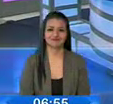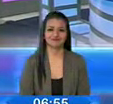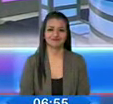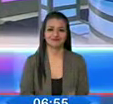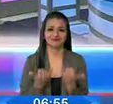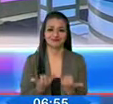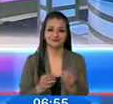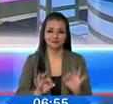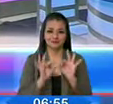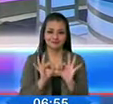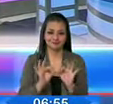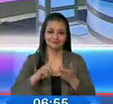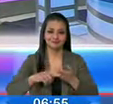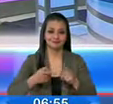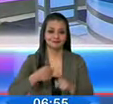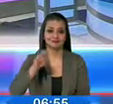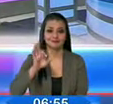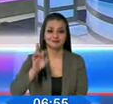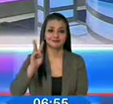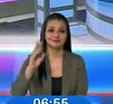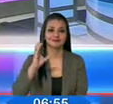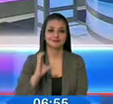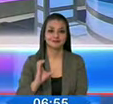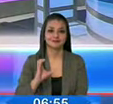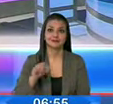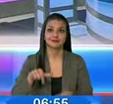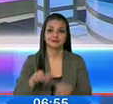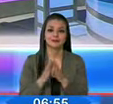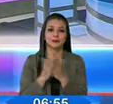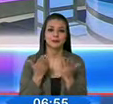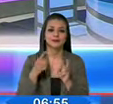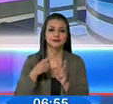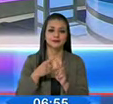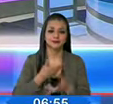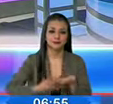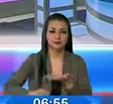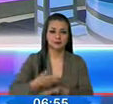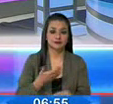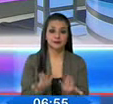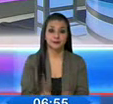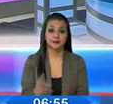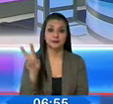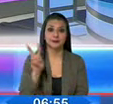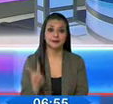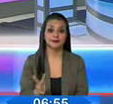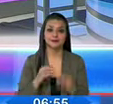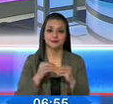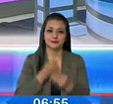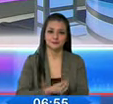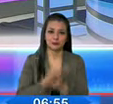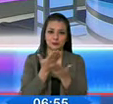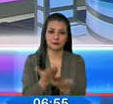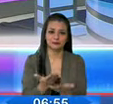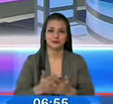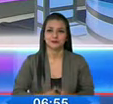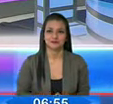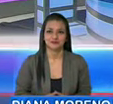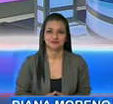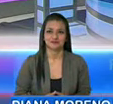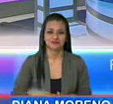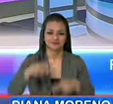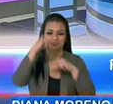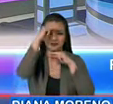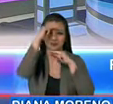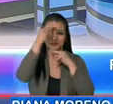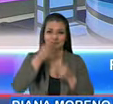estamos acá, amigos de Televicentro, en el foro principal de nuestro canal para compartir este día viernes las informaciones en la primera emisión de Noticiero El Comercio